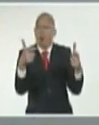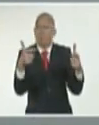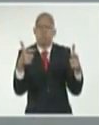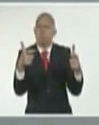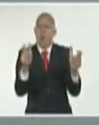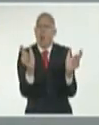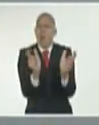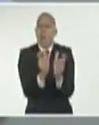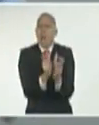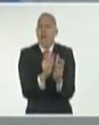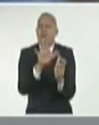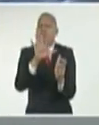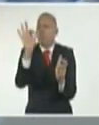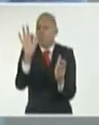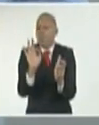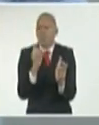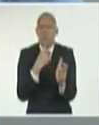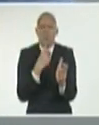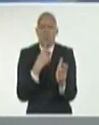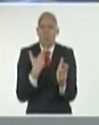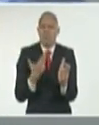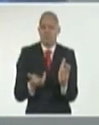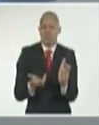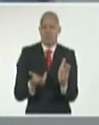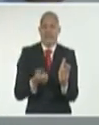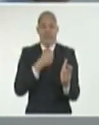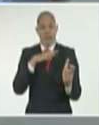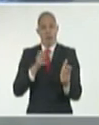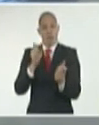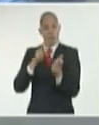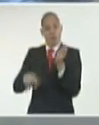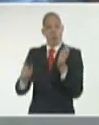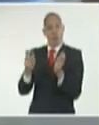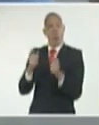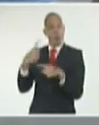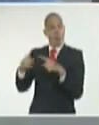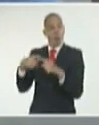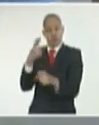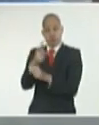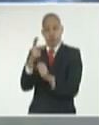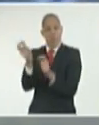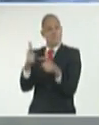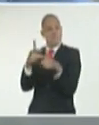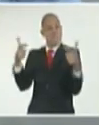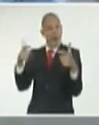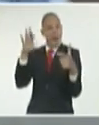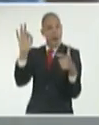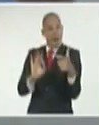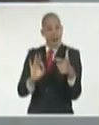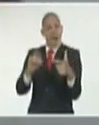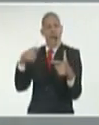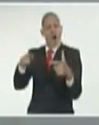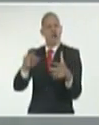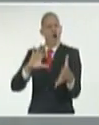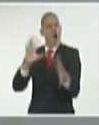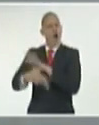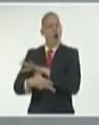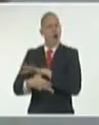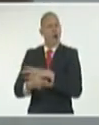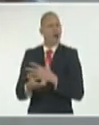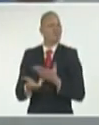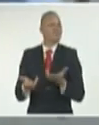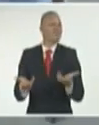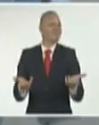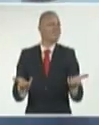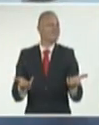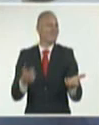epidemia. Cuando hay otras provincias que tienen unos porcentos más altos de vacunación y están muy complicados, lo que demuestra que el tema